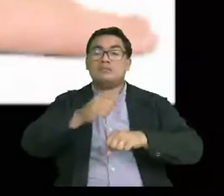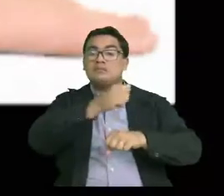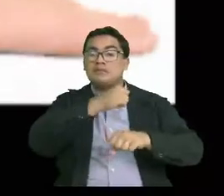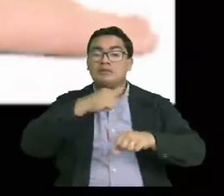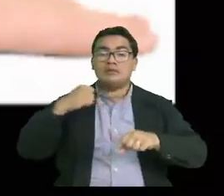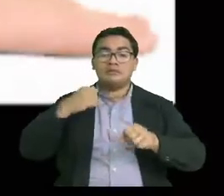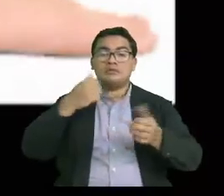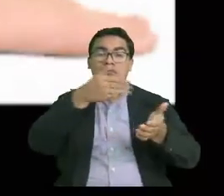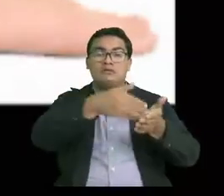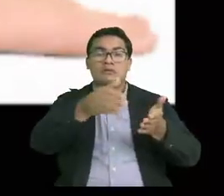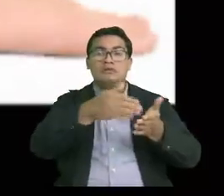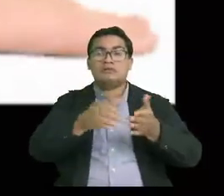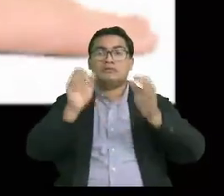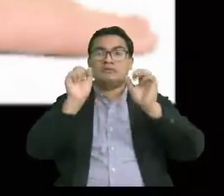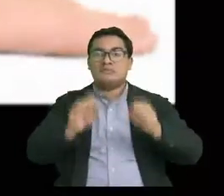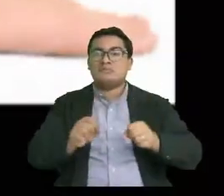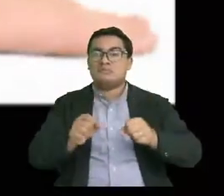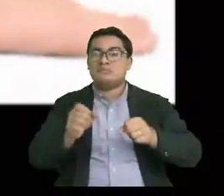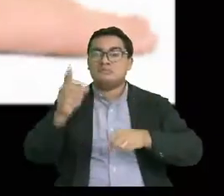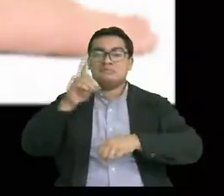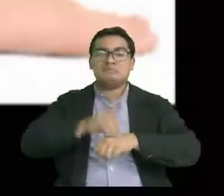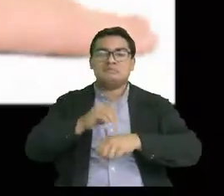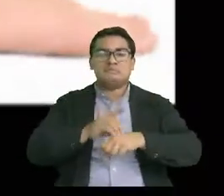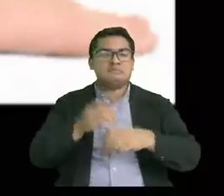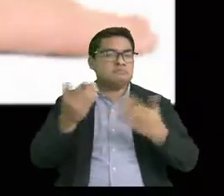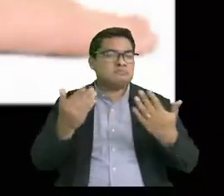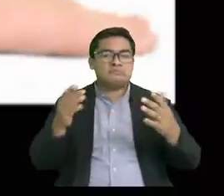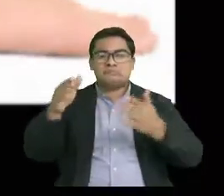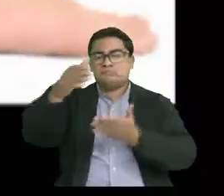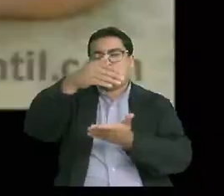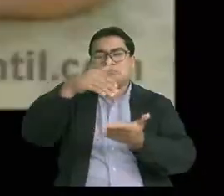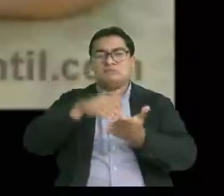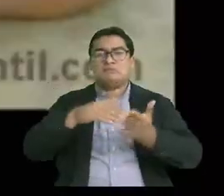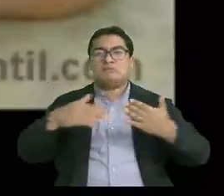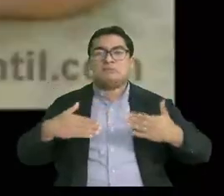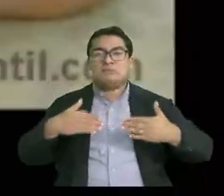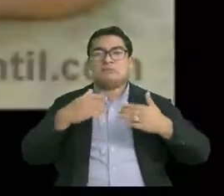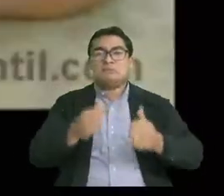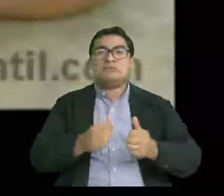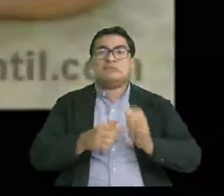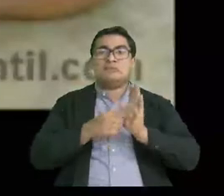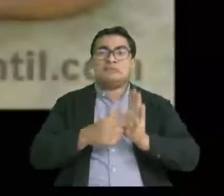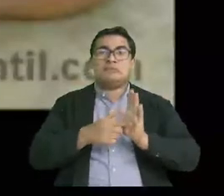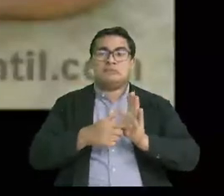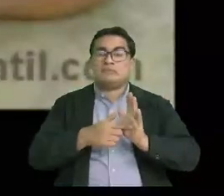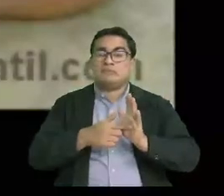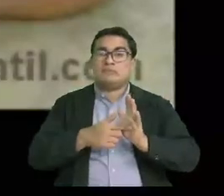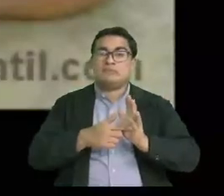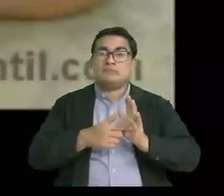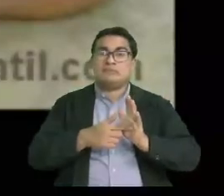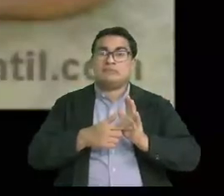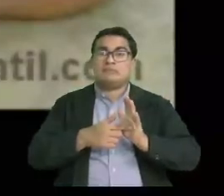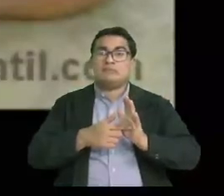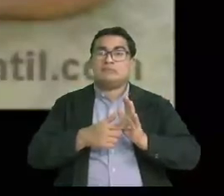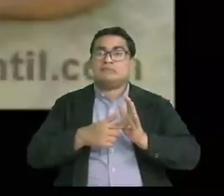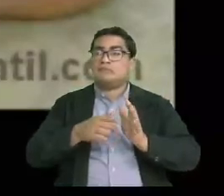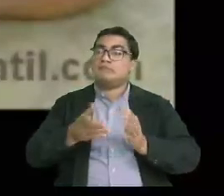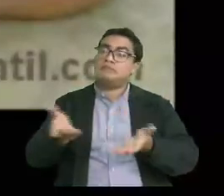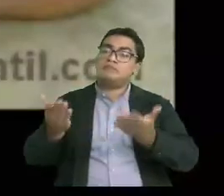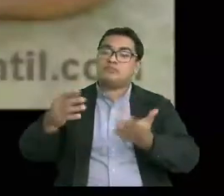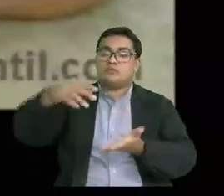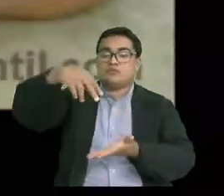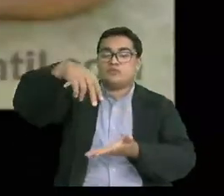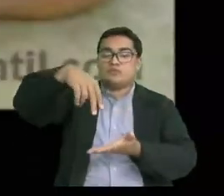que se pueden hacer en cualquier consultorio, incluso en los centros de salud. Uno le pide al paciente que se ponga de puntilla y el